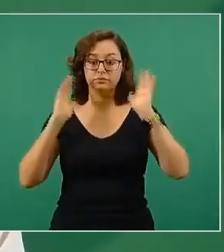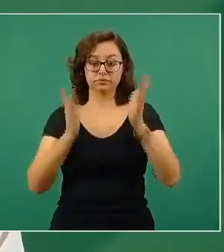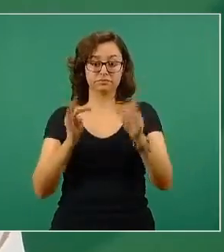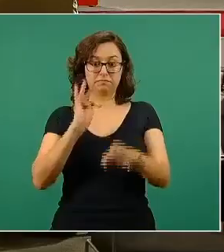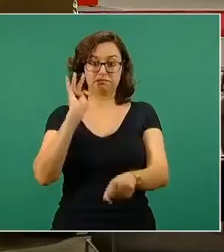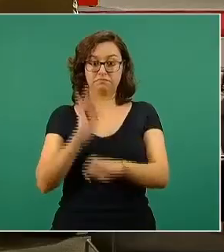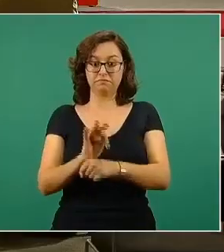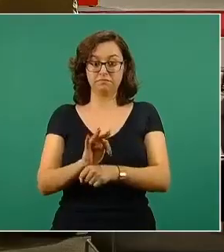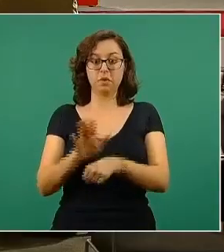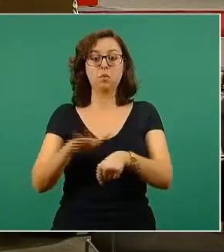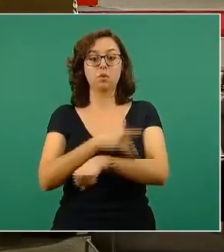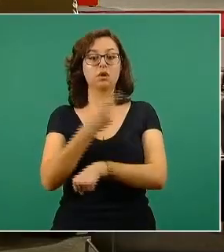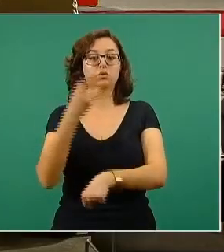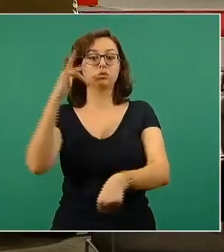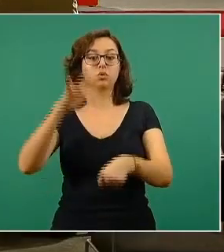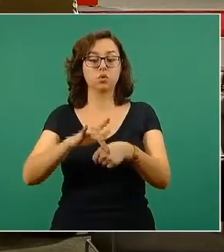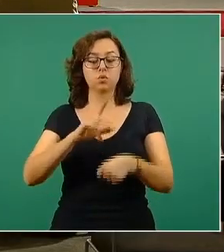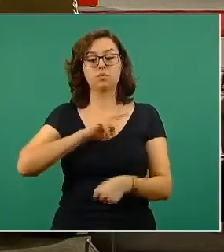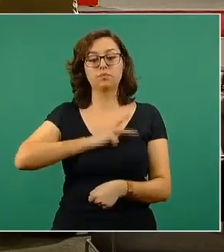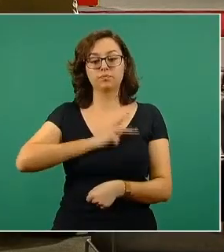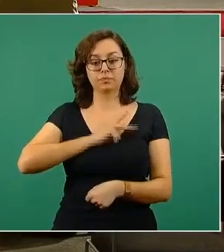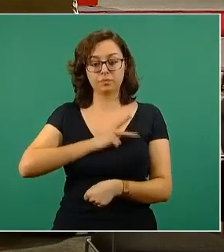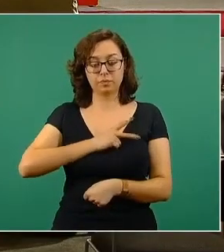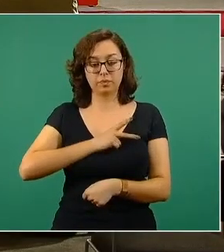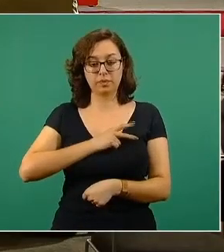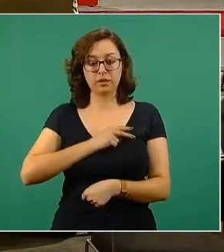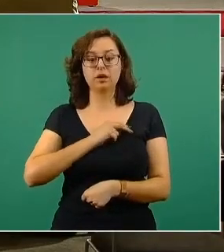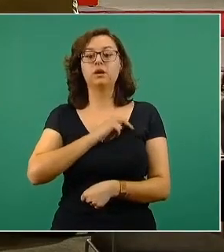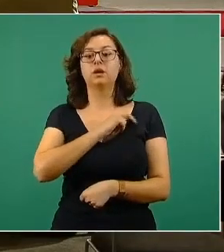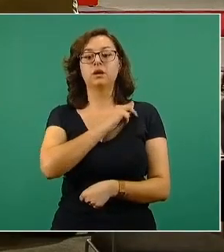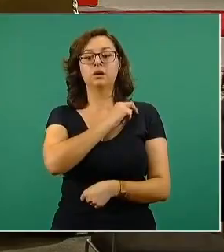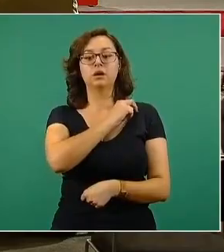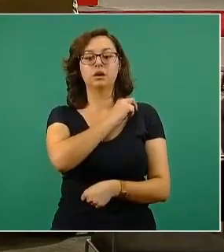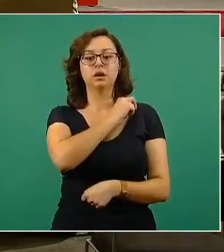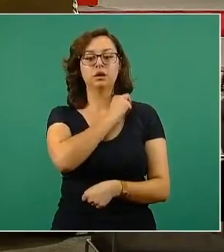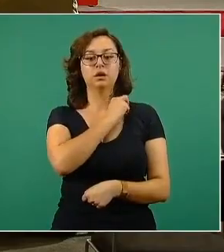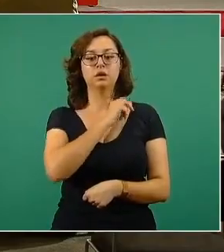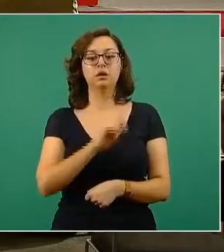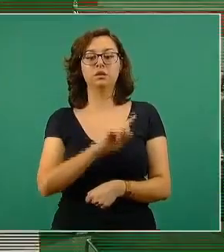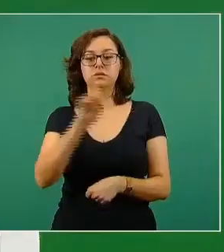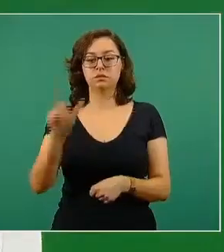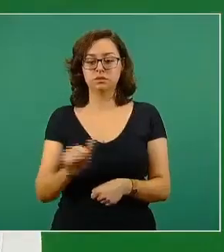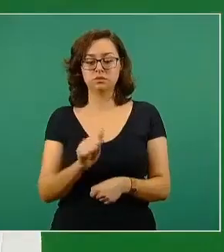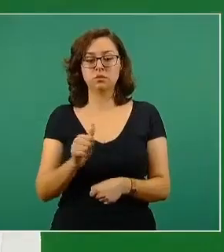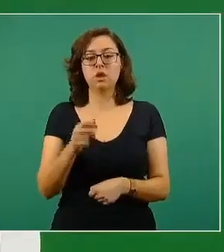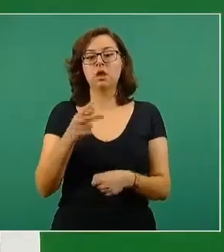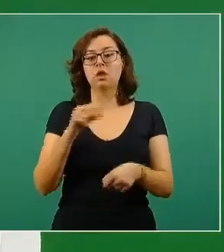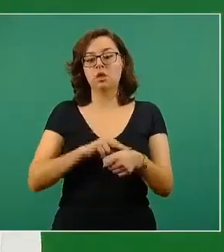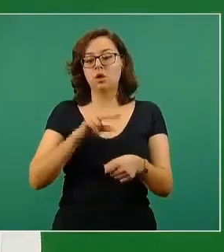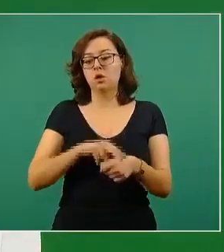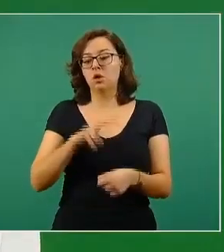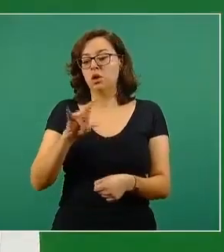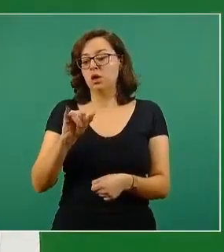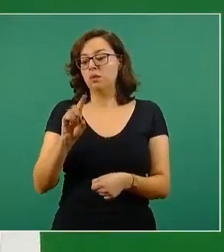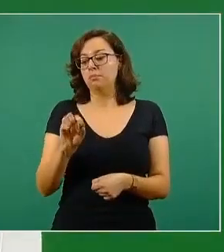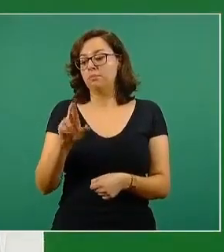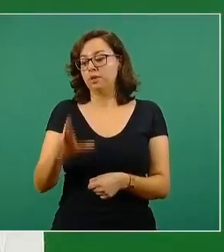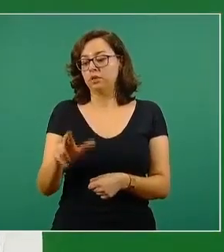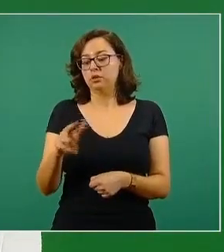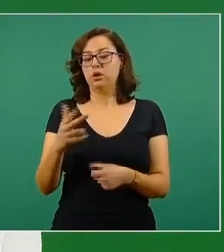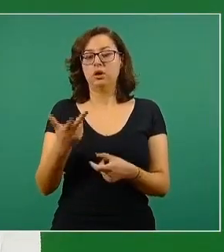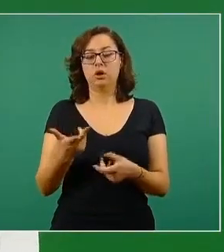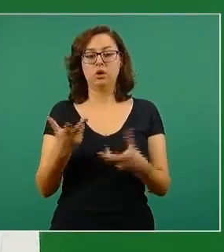exposición al virus. Después tenemos la encuesta que presentó aquí el doctor Víctor Borja, que trabajó con el Instituto Mexicano del Seguro